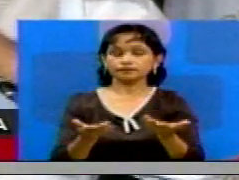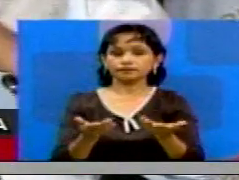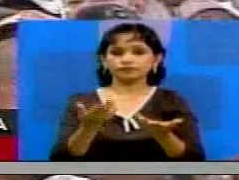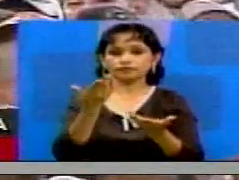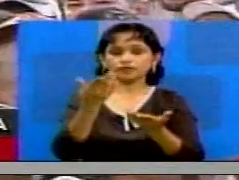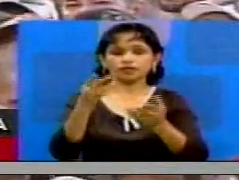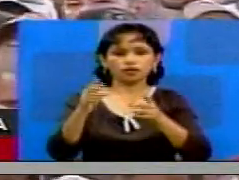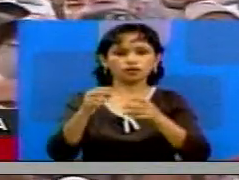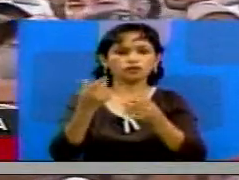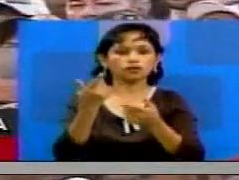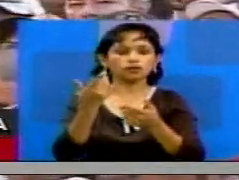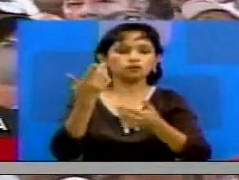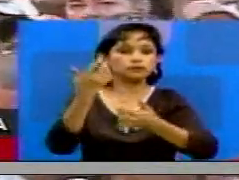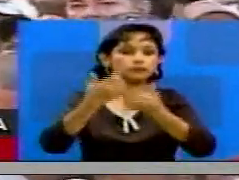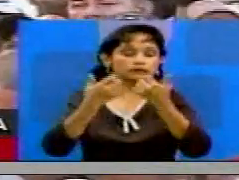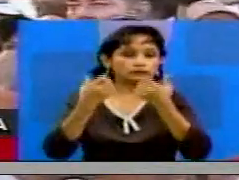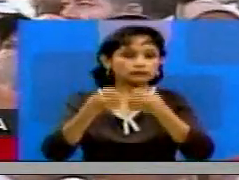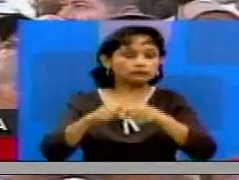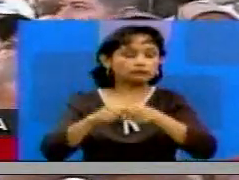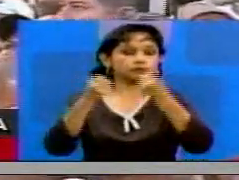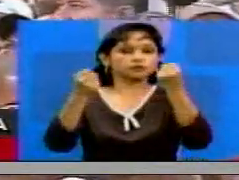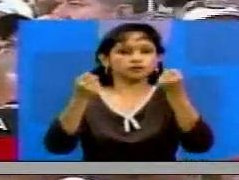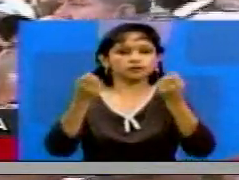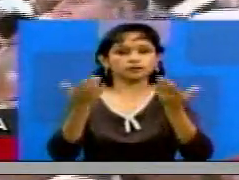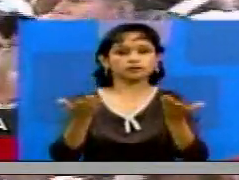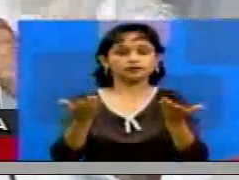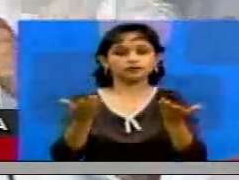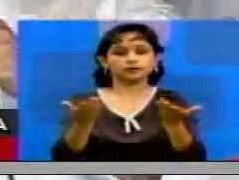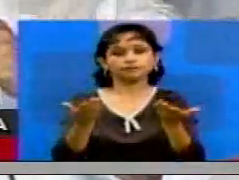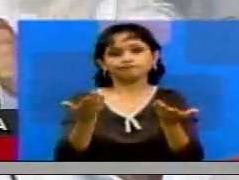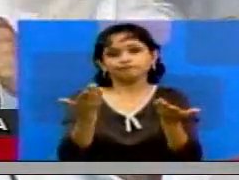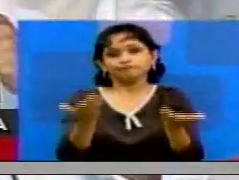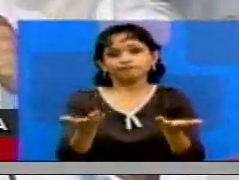se produce un accidente y